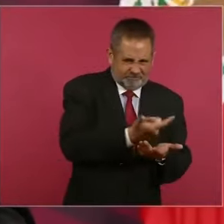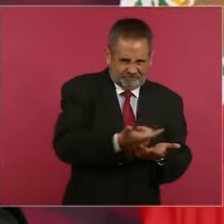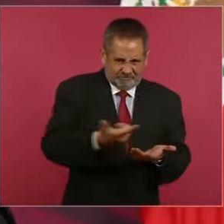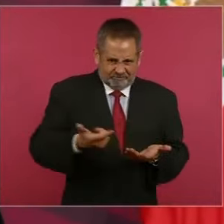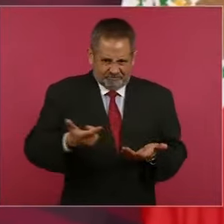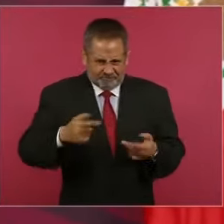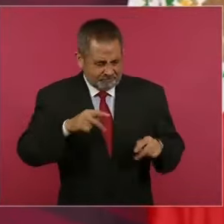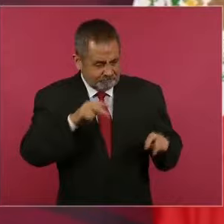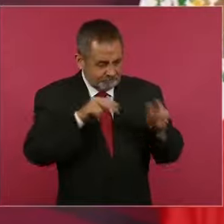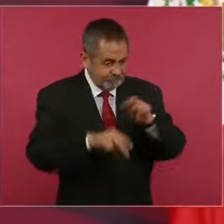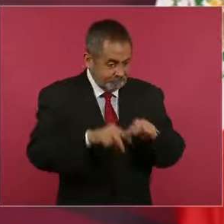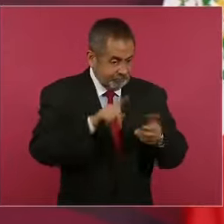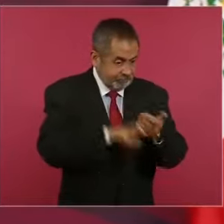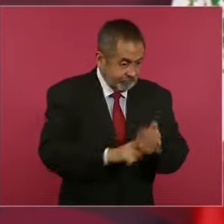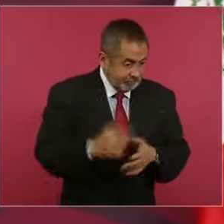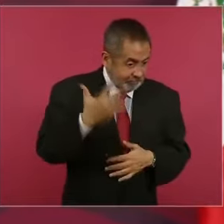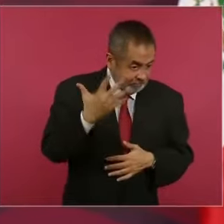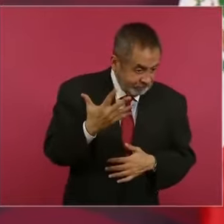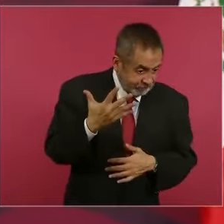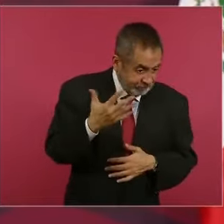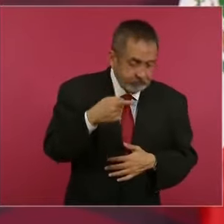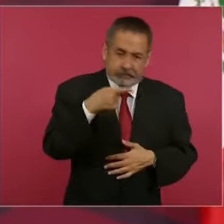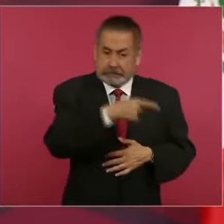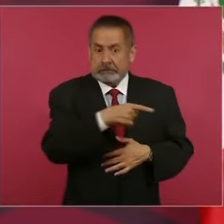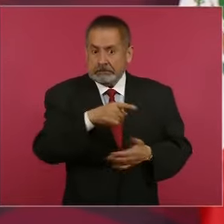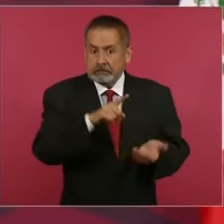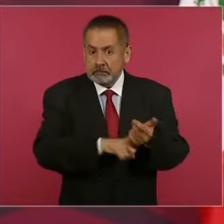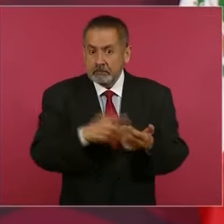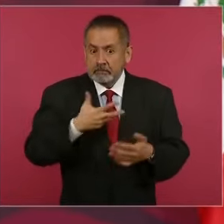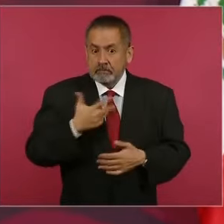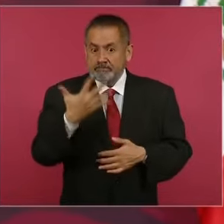pero no más de 5,